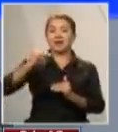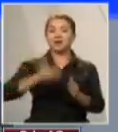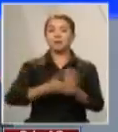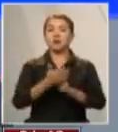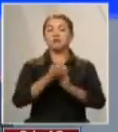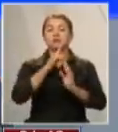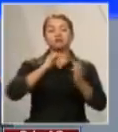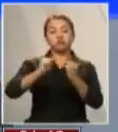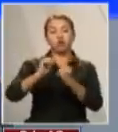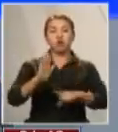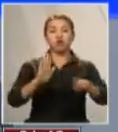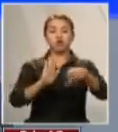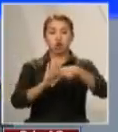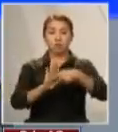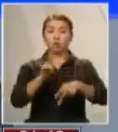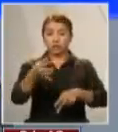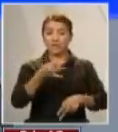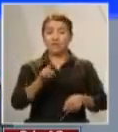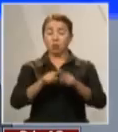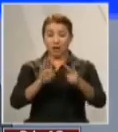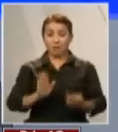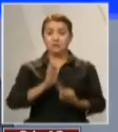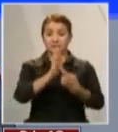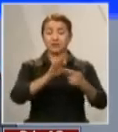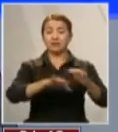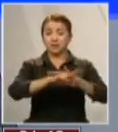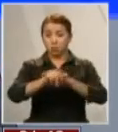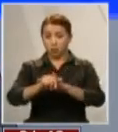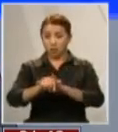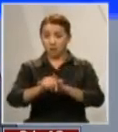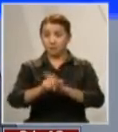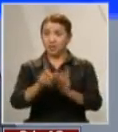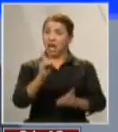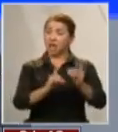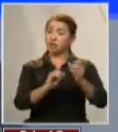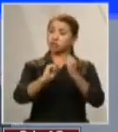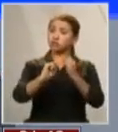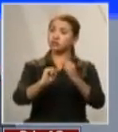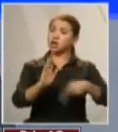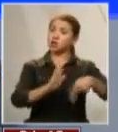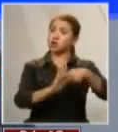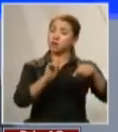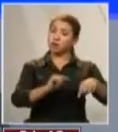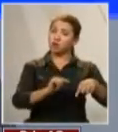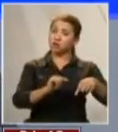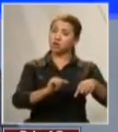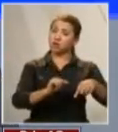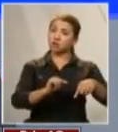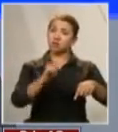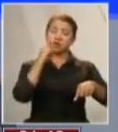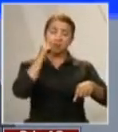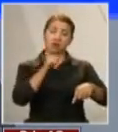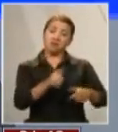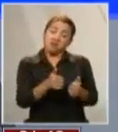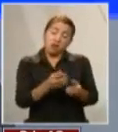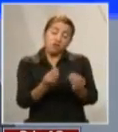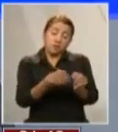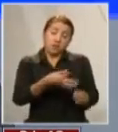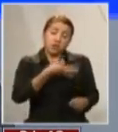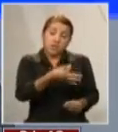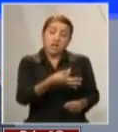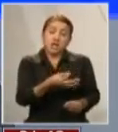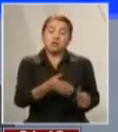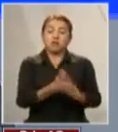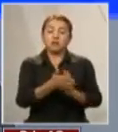se opusiera a esa norma, por ejemplo, ¿usted también diría que es un representante de los delincuentes? Si alguien se opusiera a esa norma hoy día, yo diría que está rentando. Bueno, yo obviamente lo diría. ¿Y